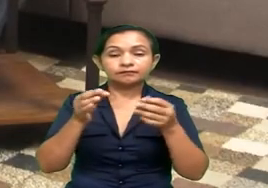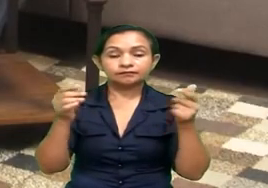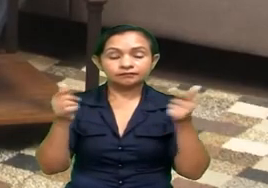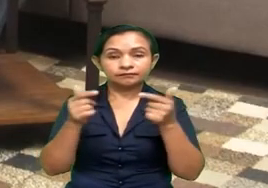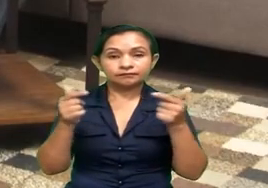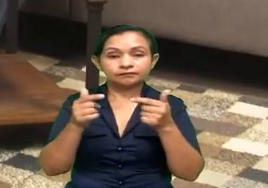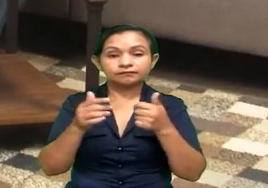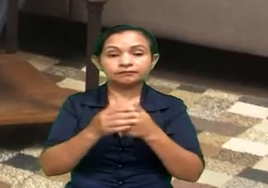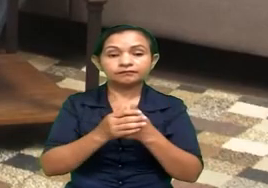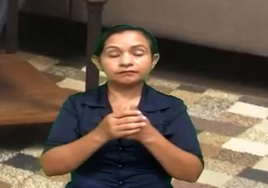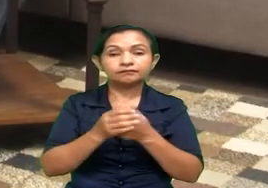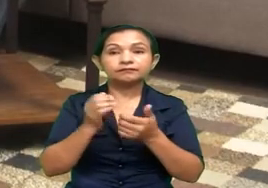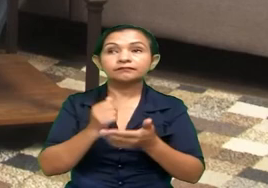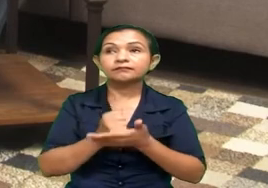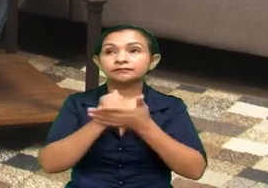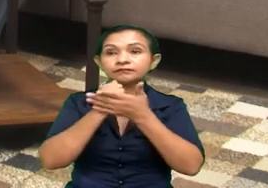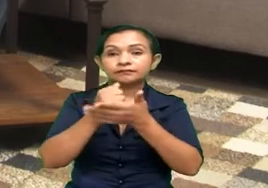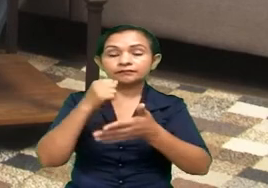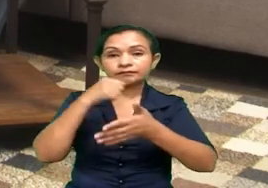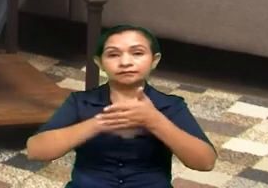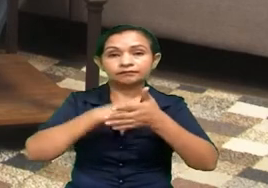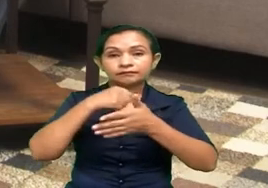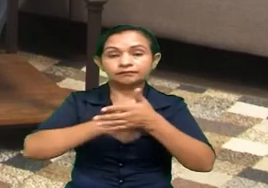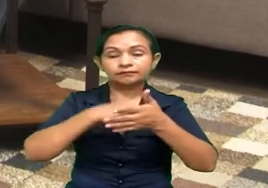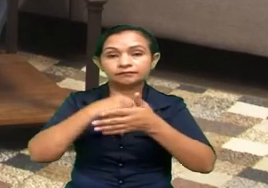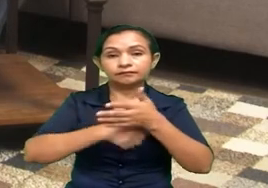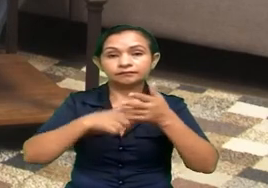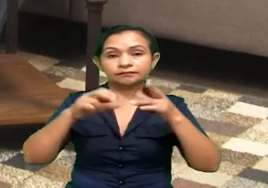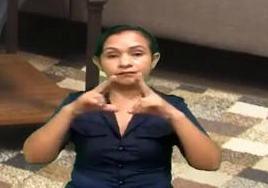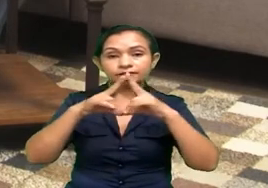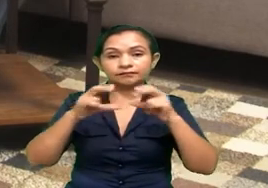que permitieron la defensa de nuestra soberanía.